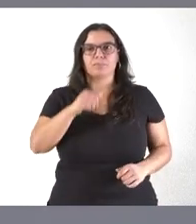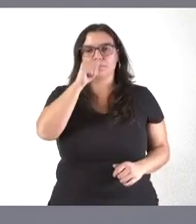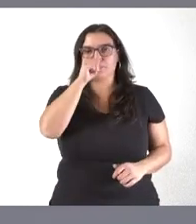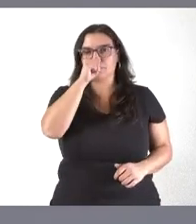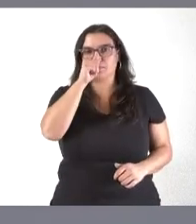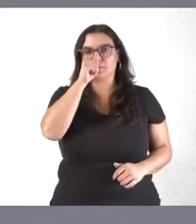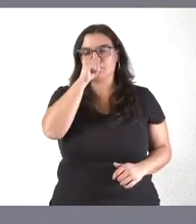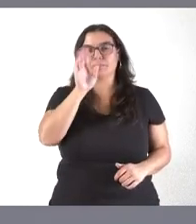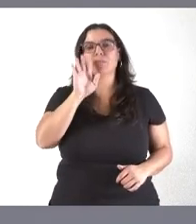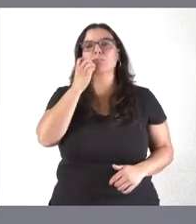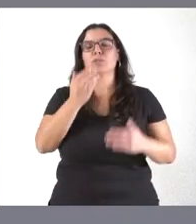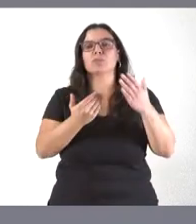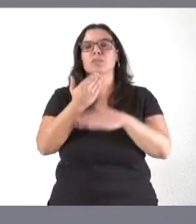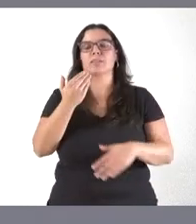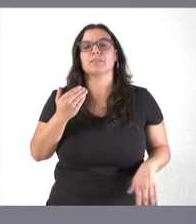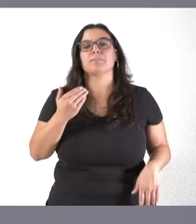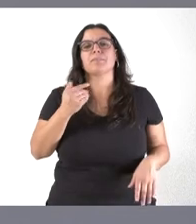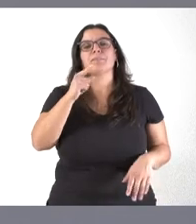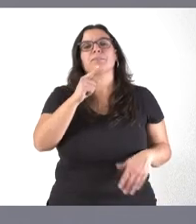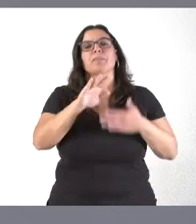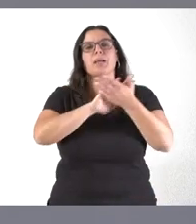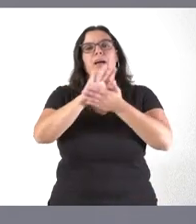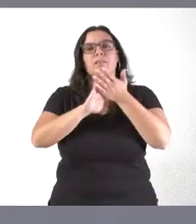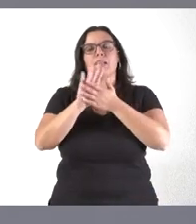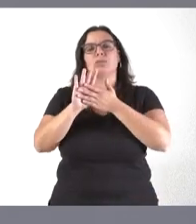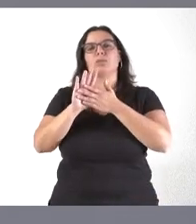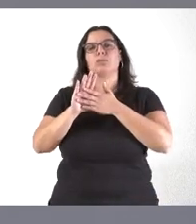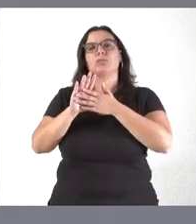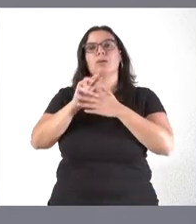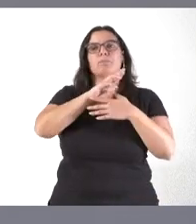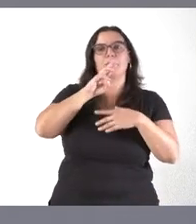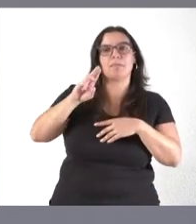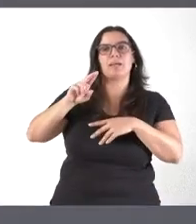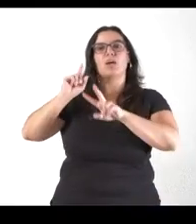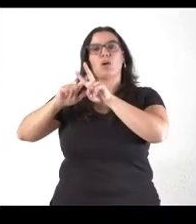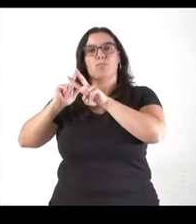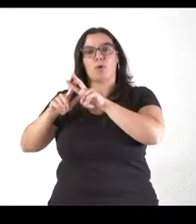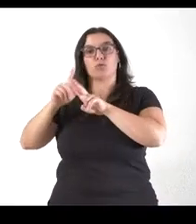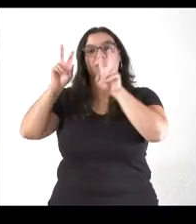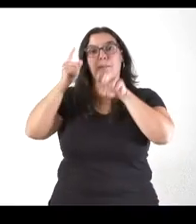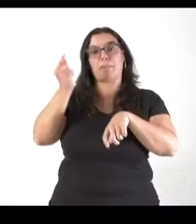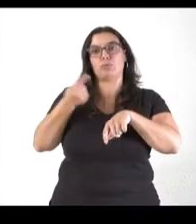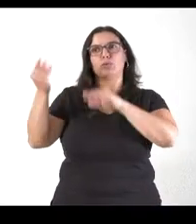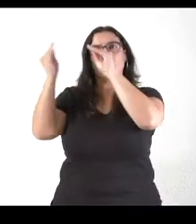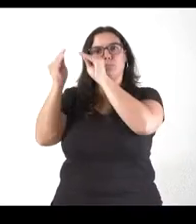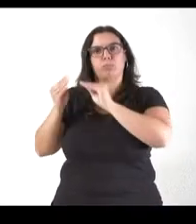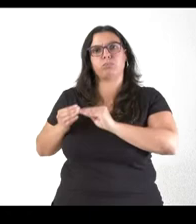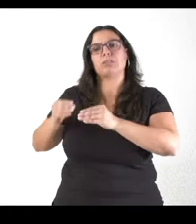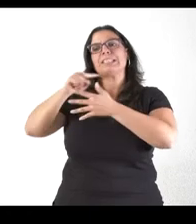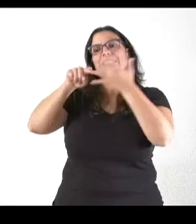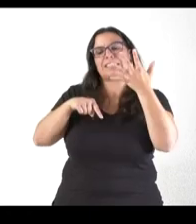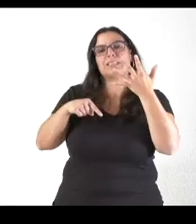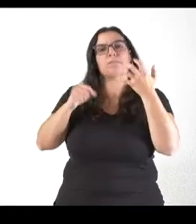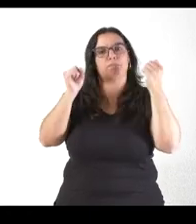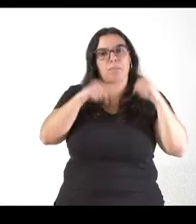Sí hola Buenos días nos ha comentado En qué coincide en partido popular y ivoox a la hora de elaborar esos presupuestos díganos en que